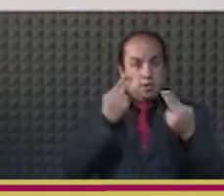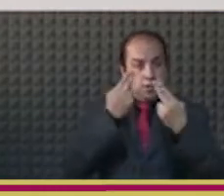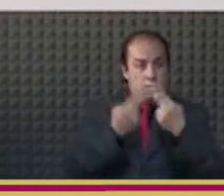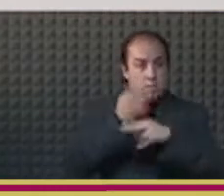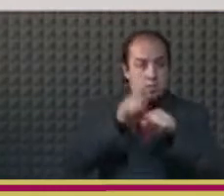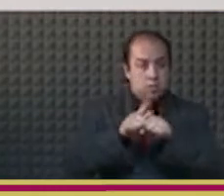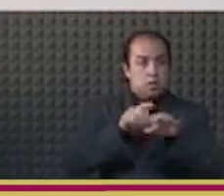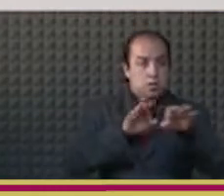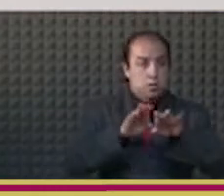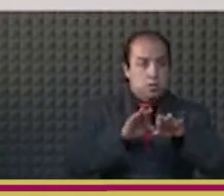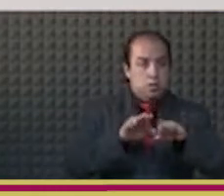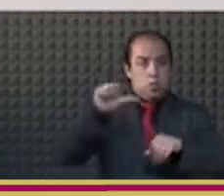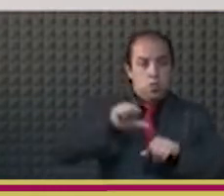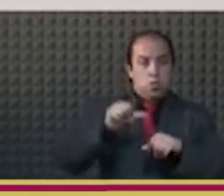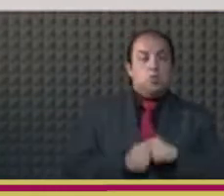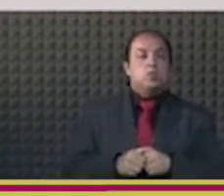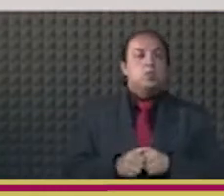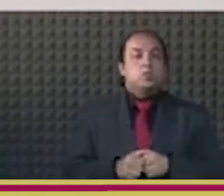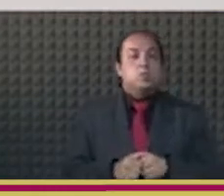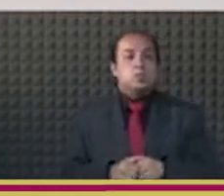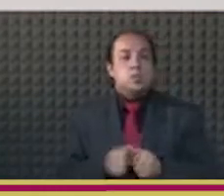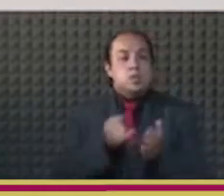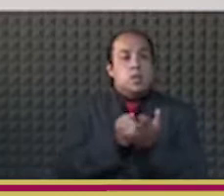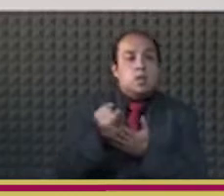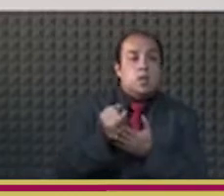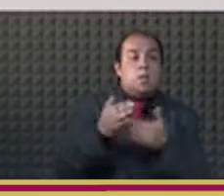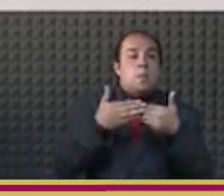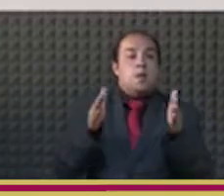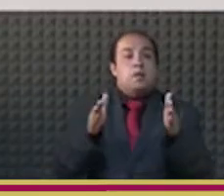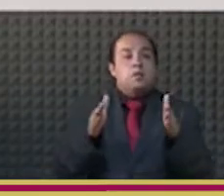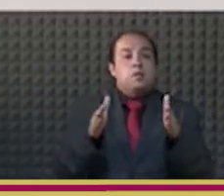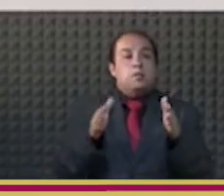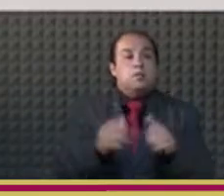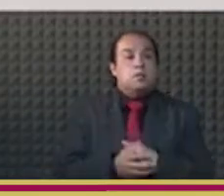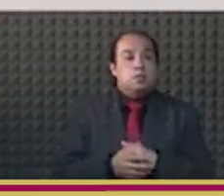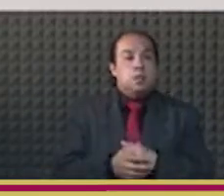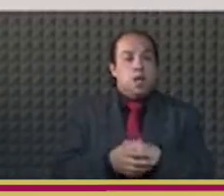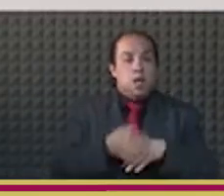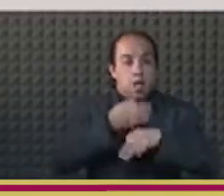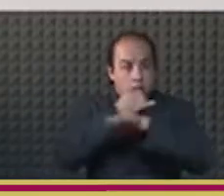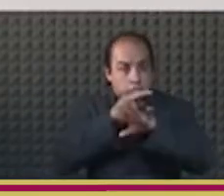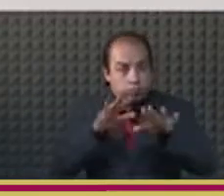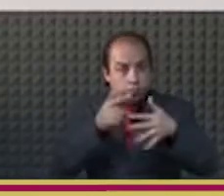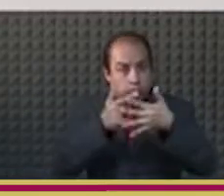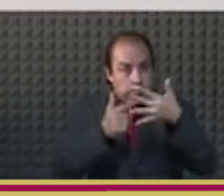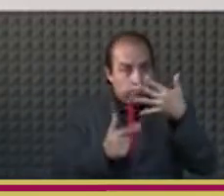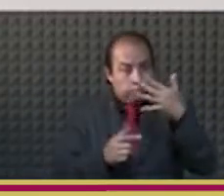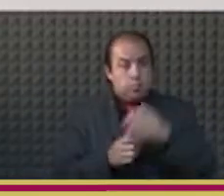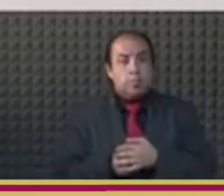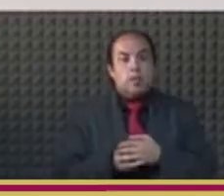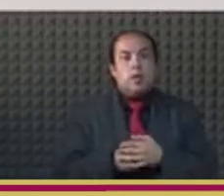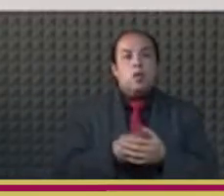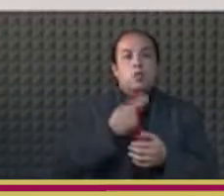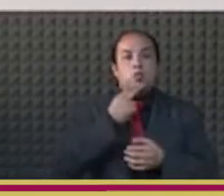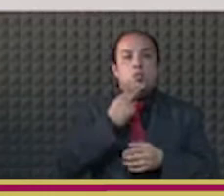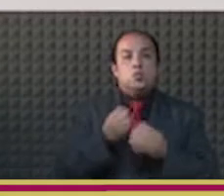Por ello, en este marco decidimos poner en marcha también, en esta serie de batería de anuncios, el funcionamiento del nuevo